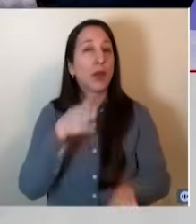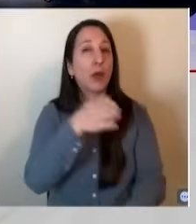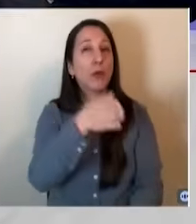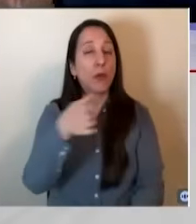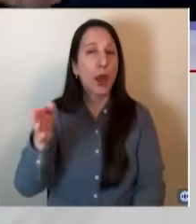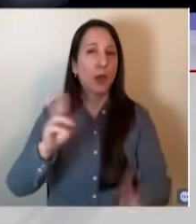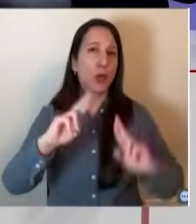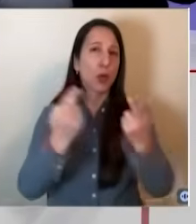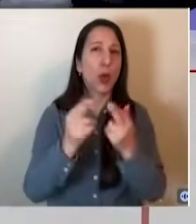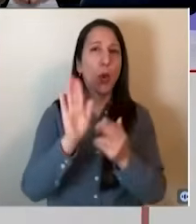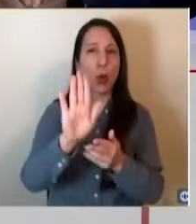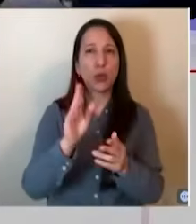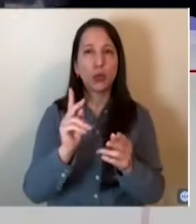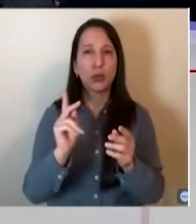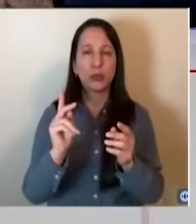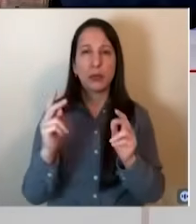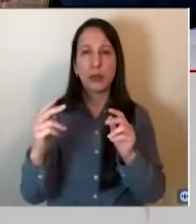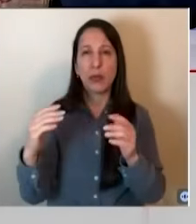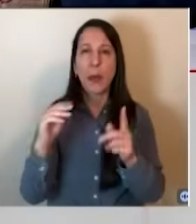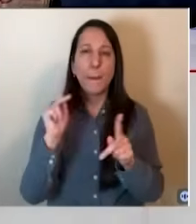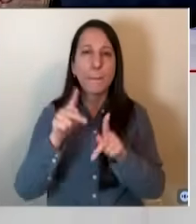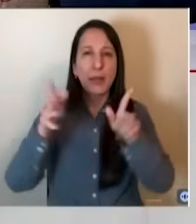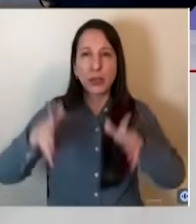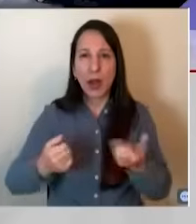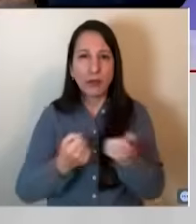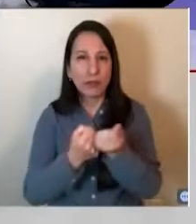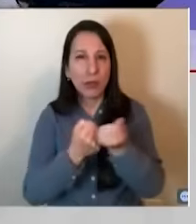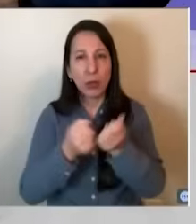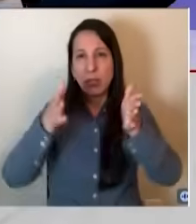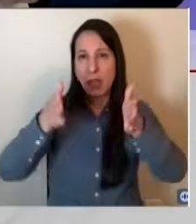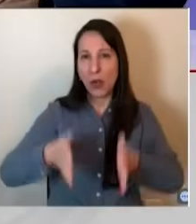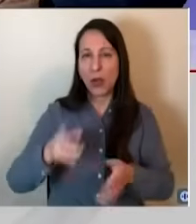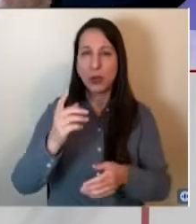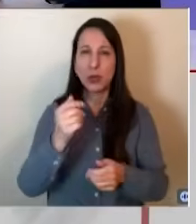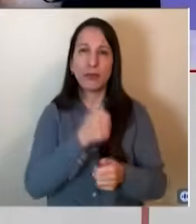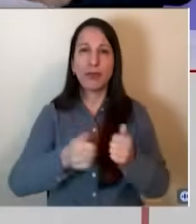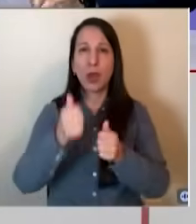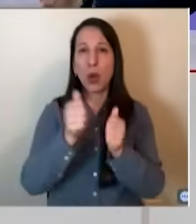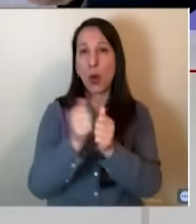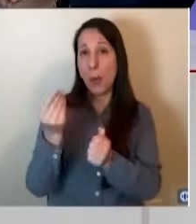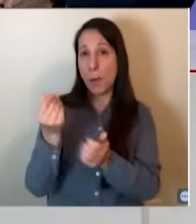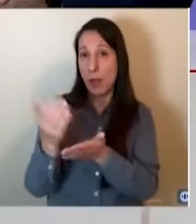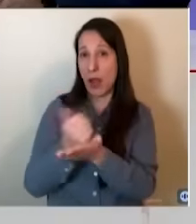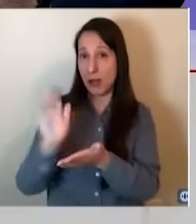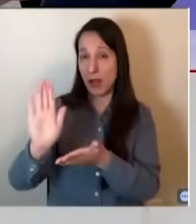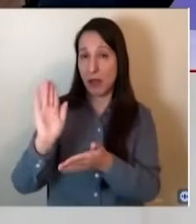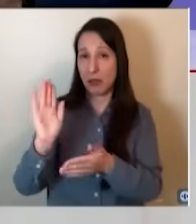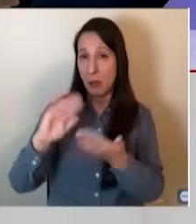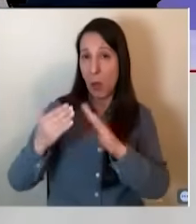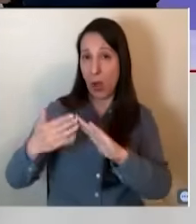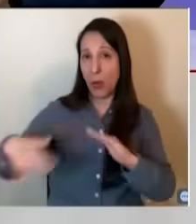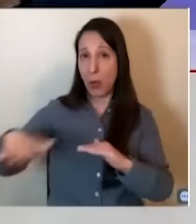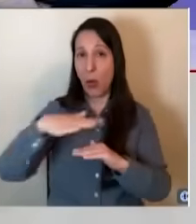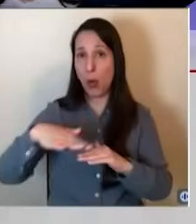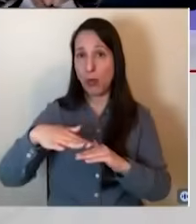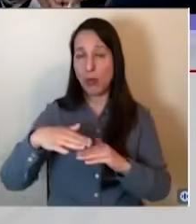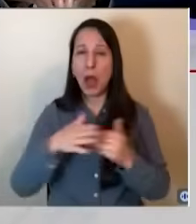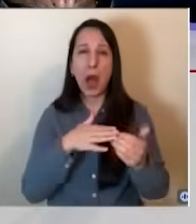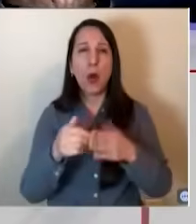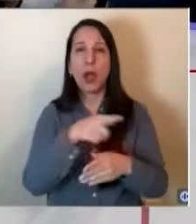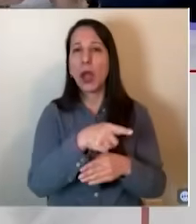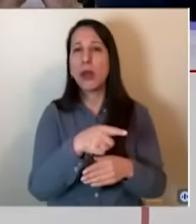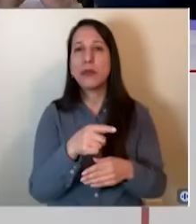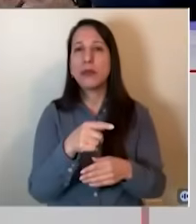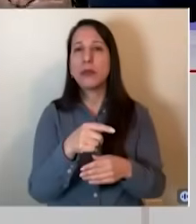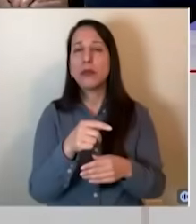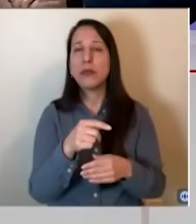sus partidarios, con sus dirigentes, con recursos públicos? A pesar de que no tengan prohibición de